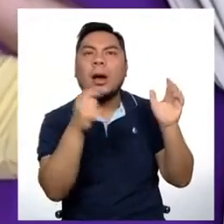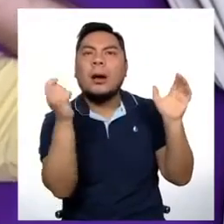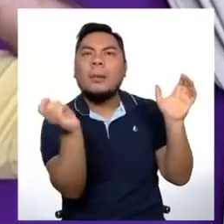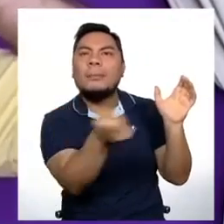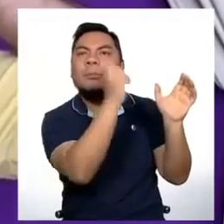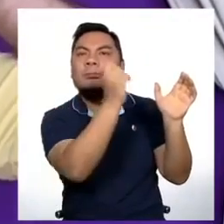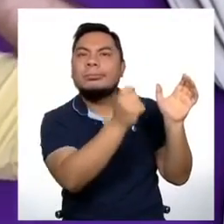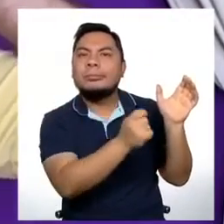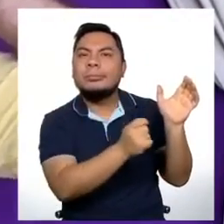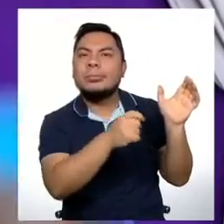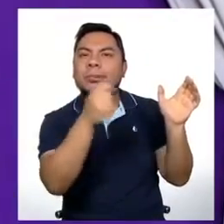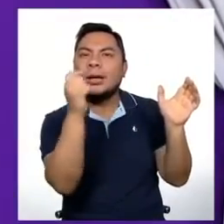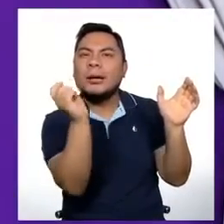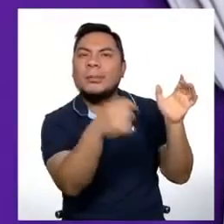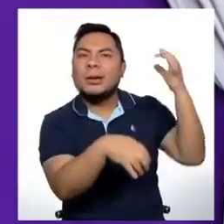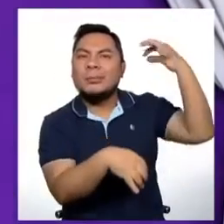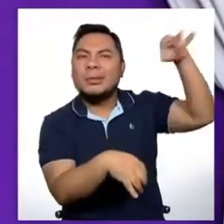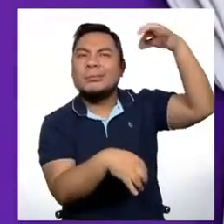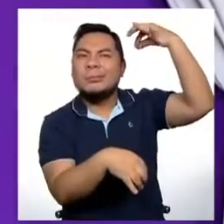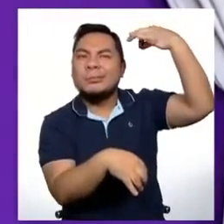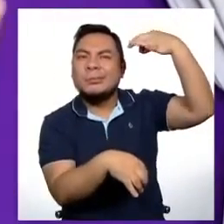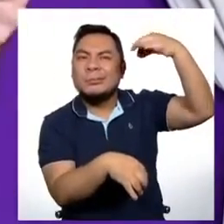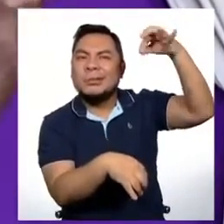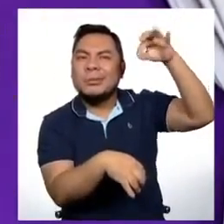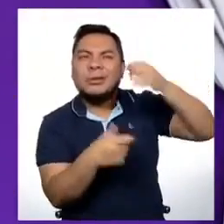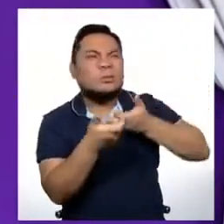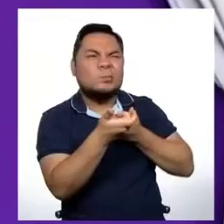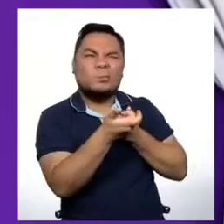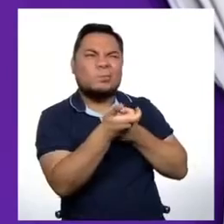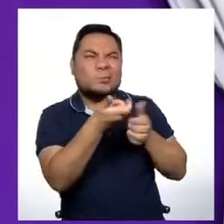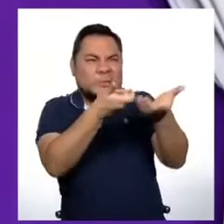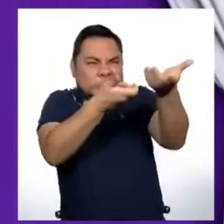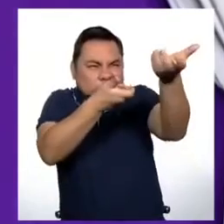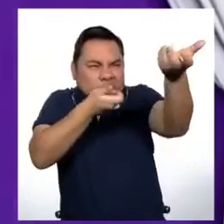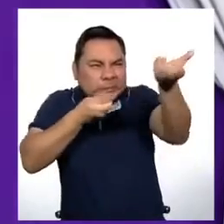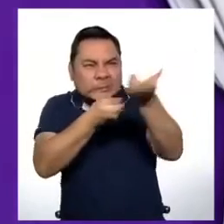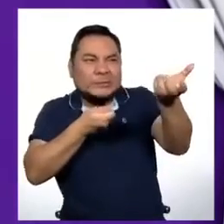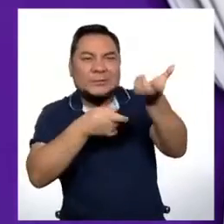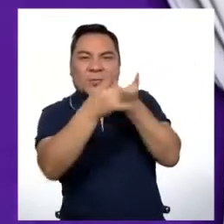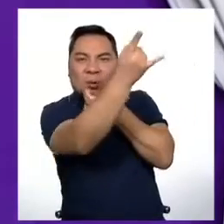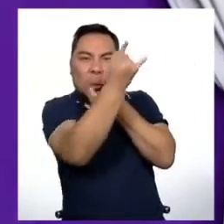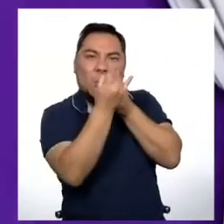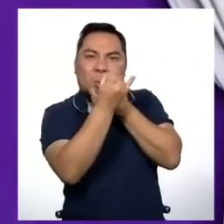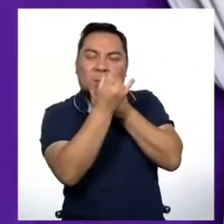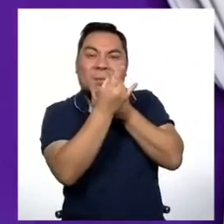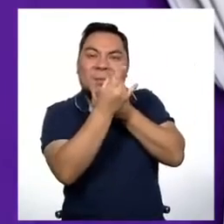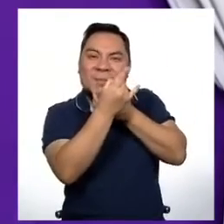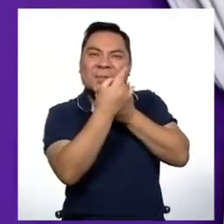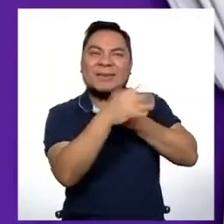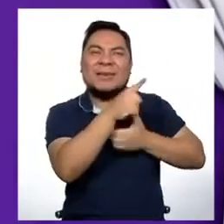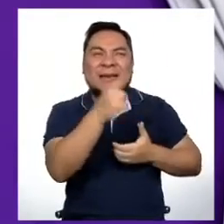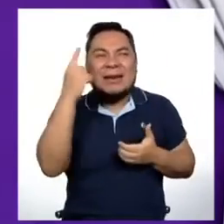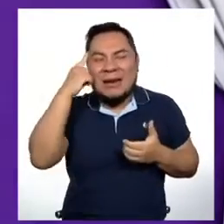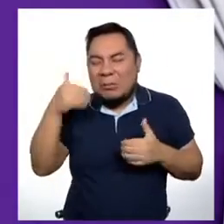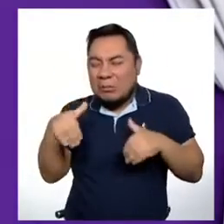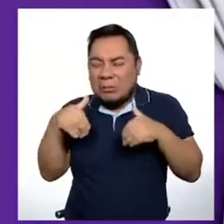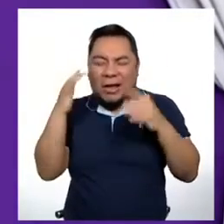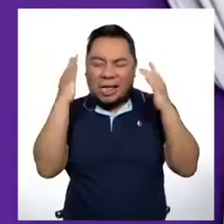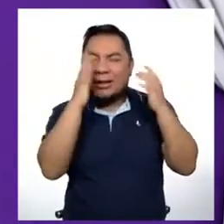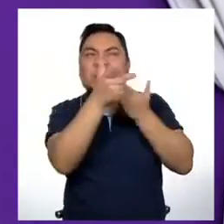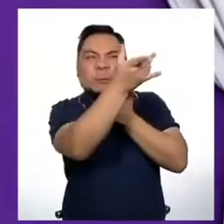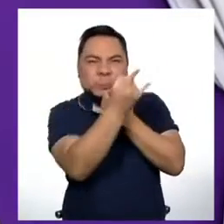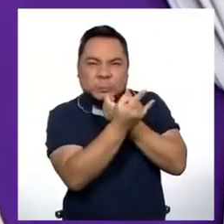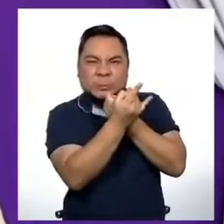¡Ah! ¡Campanas! ¡Ah! ¡Eso lo puede aturdir!